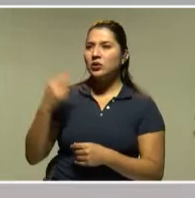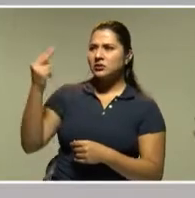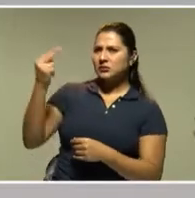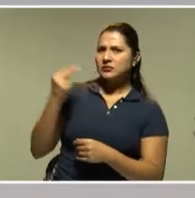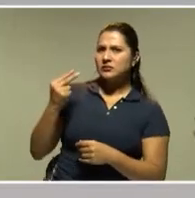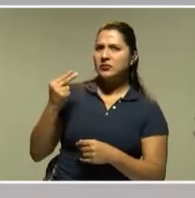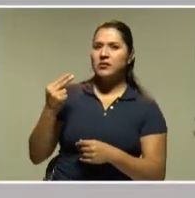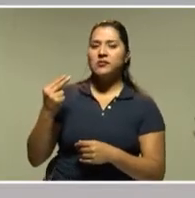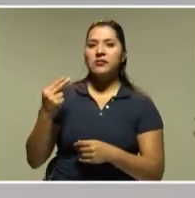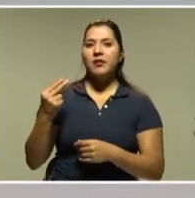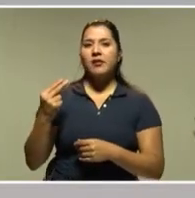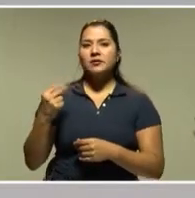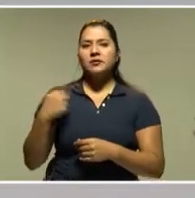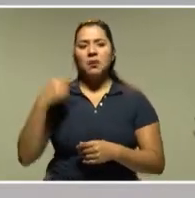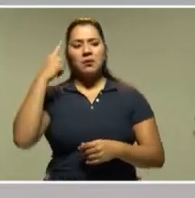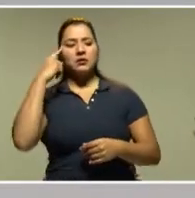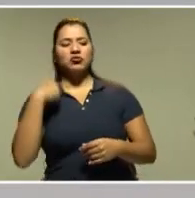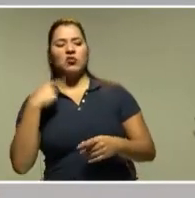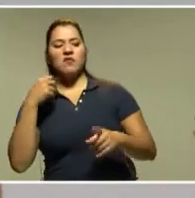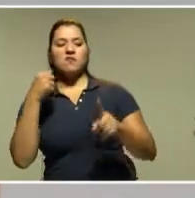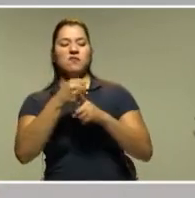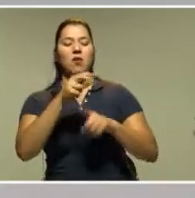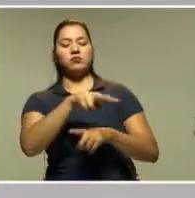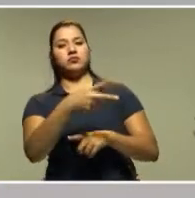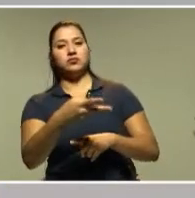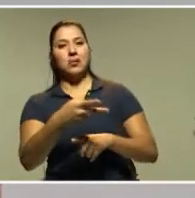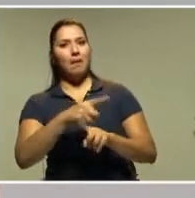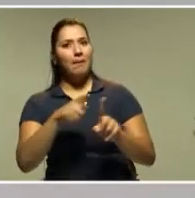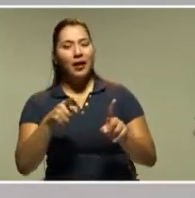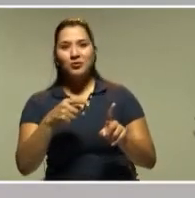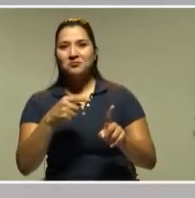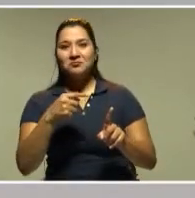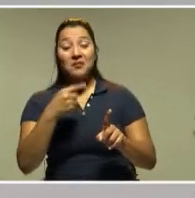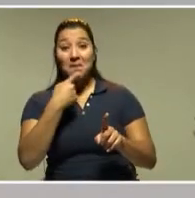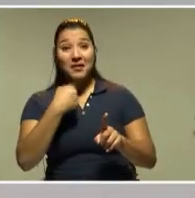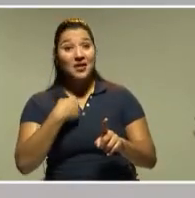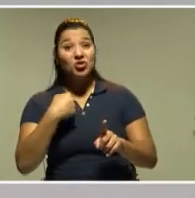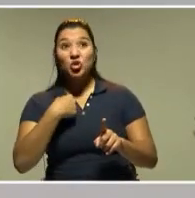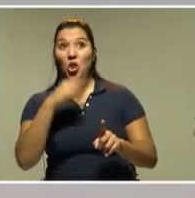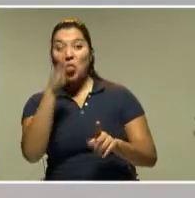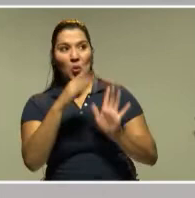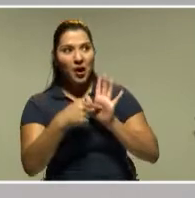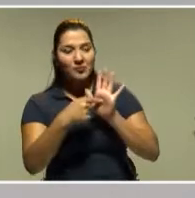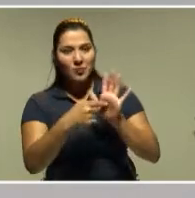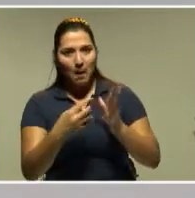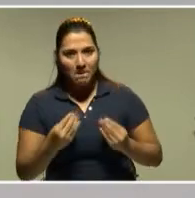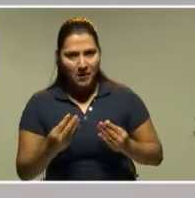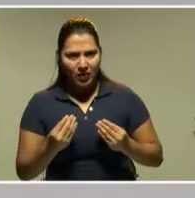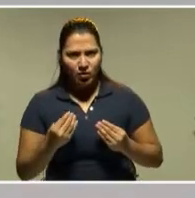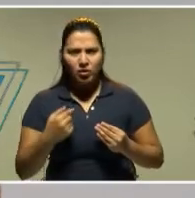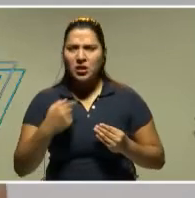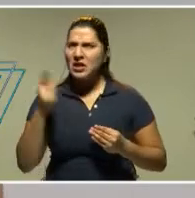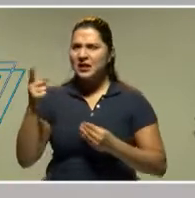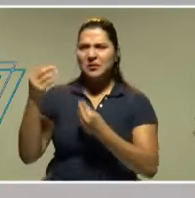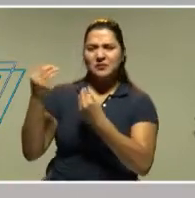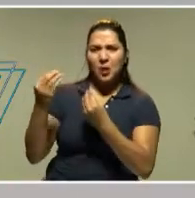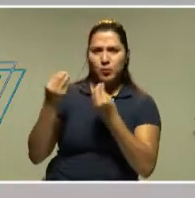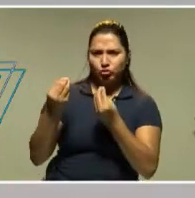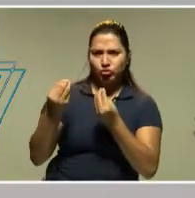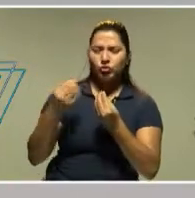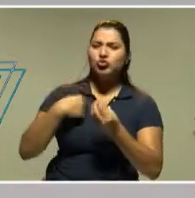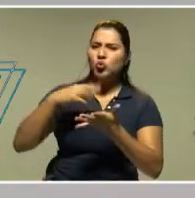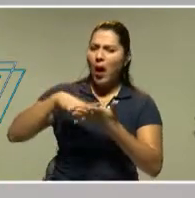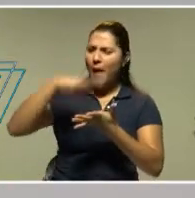nunca me mostró miedo. Entonces me marcó esa parte que me hizo crecer mucho como boxeadora. Entonces aprendí demasiado. Yo dije, si peleé con